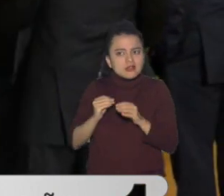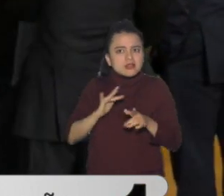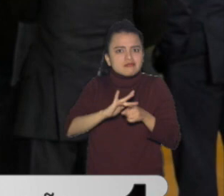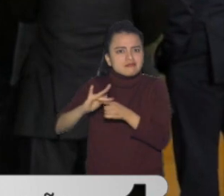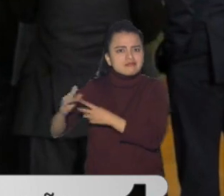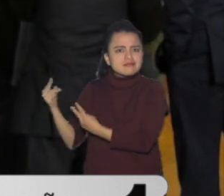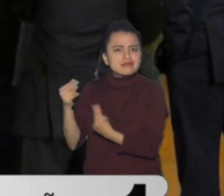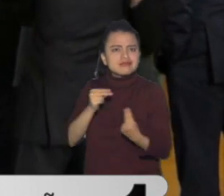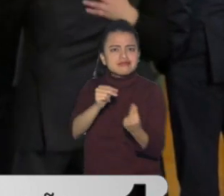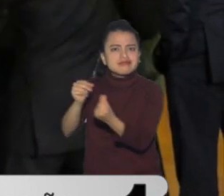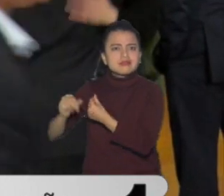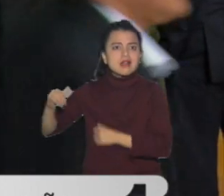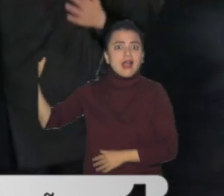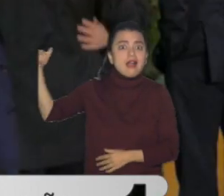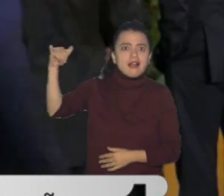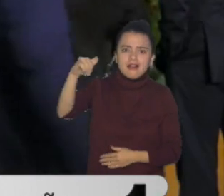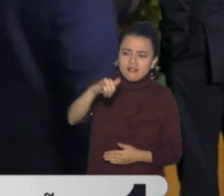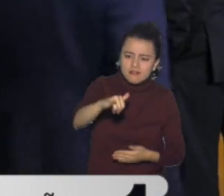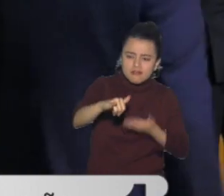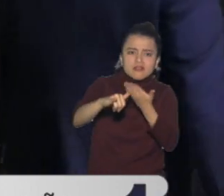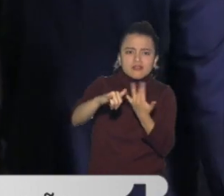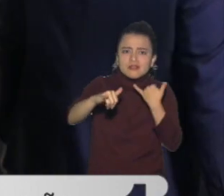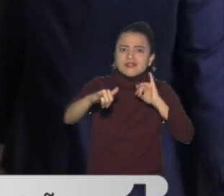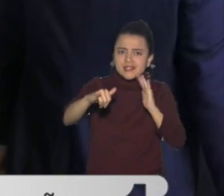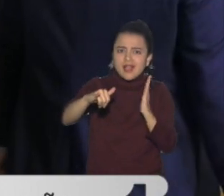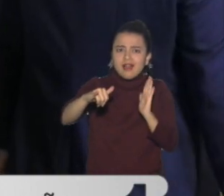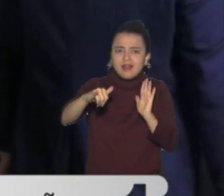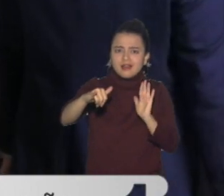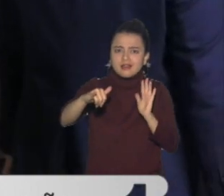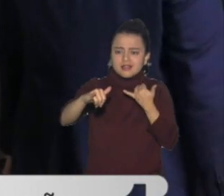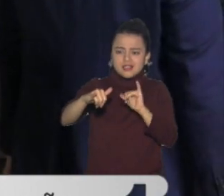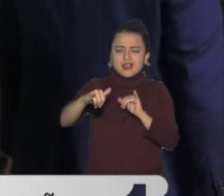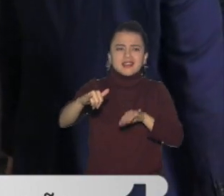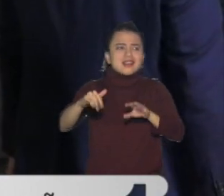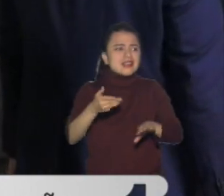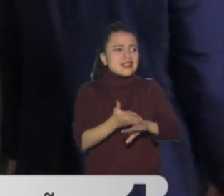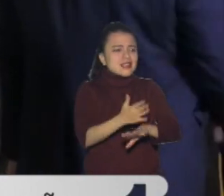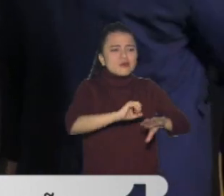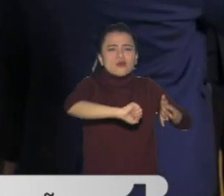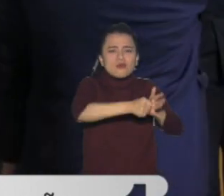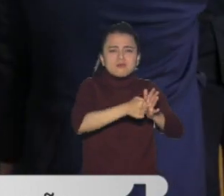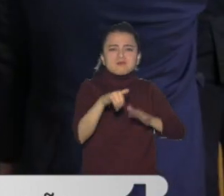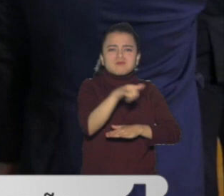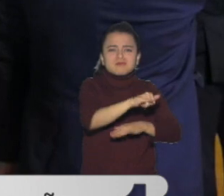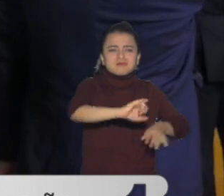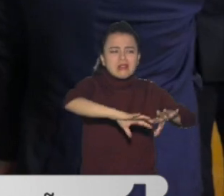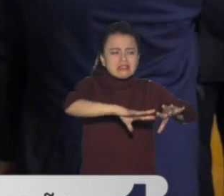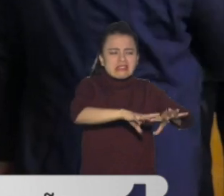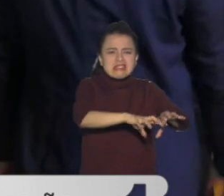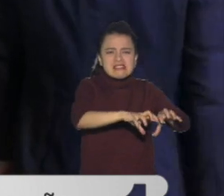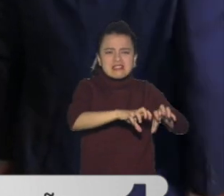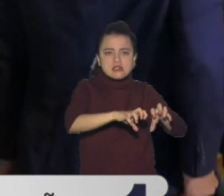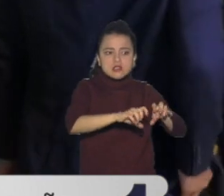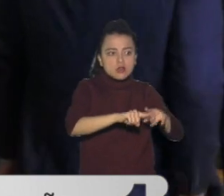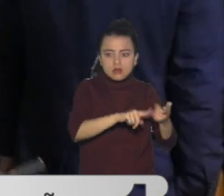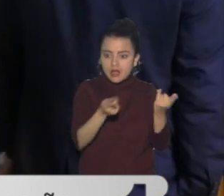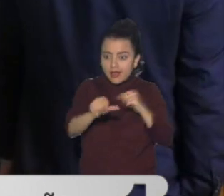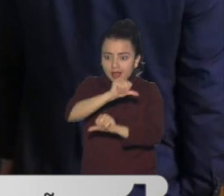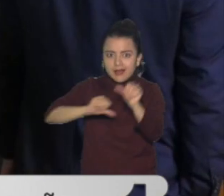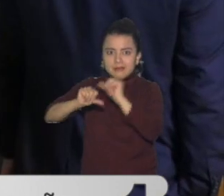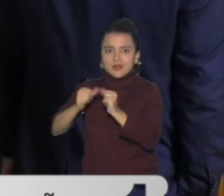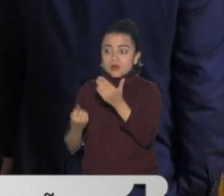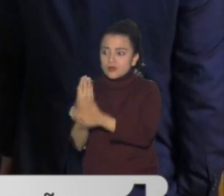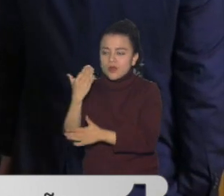son compras porque estos equipos ya estaban obsoletos. Sin duda alguna, este será un tema clave en el encuentro